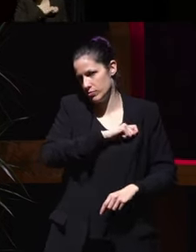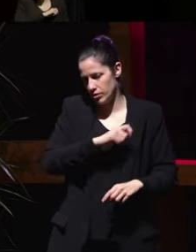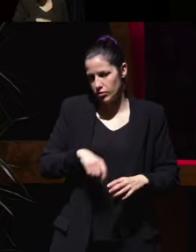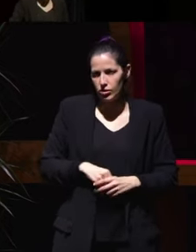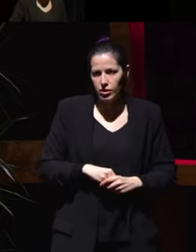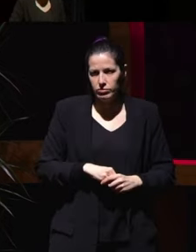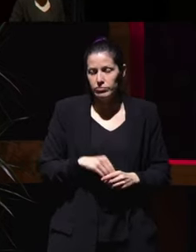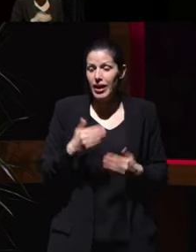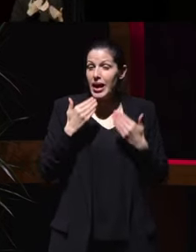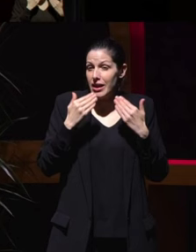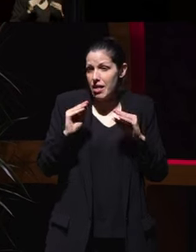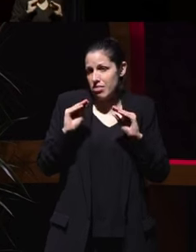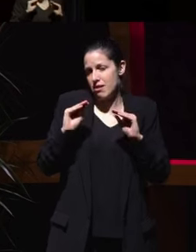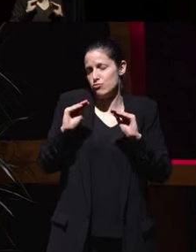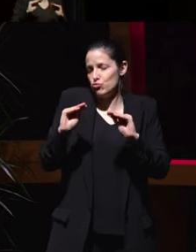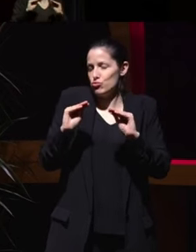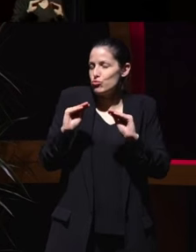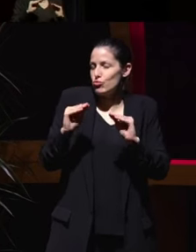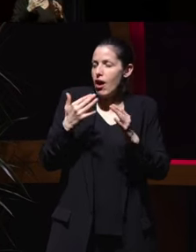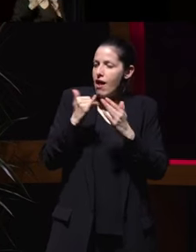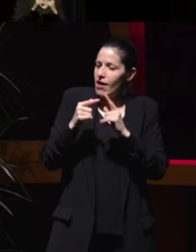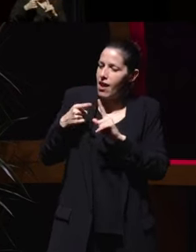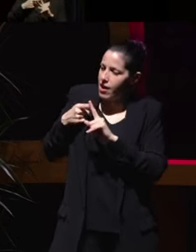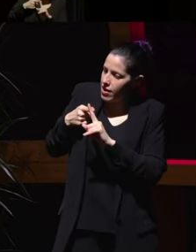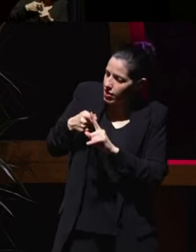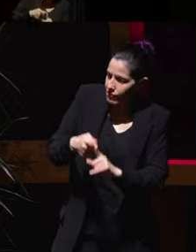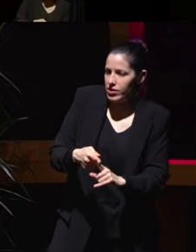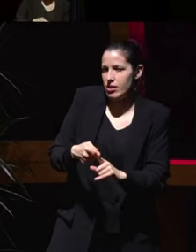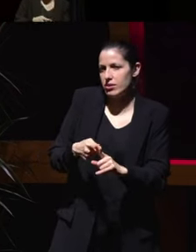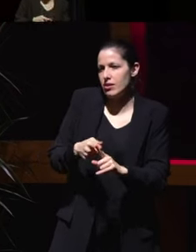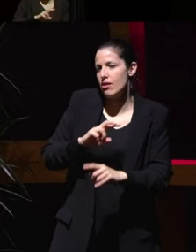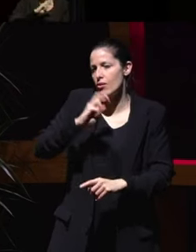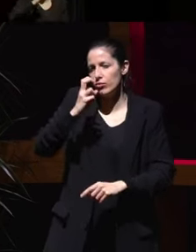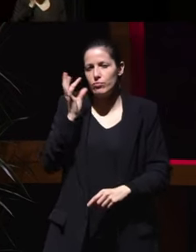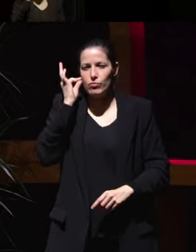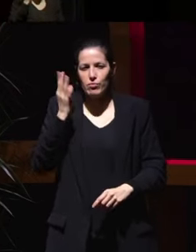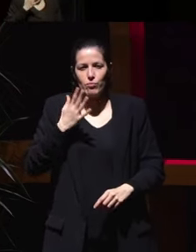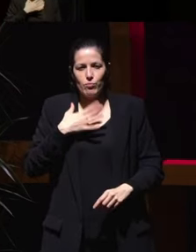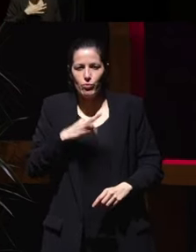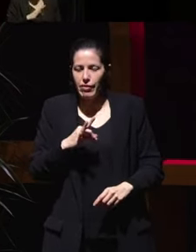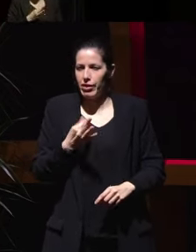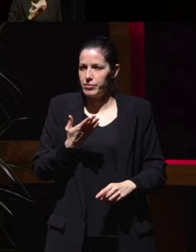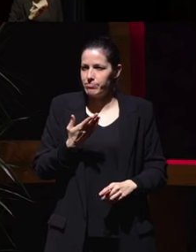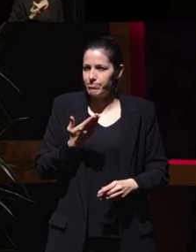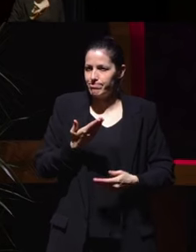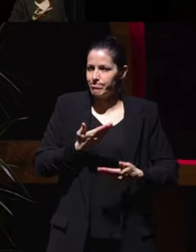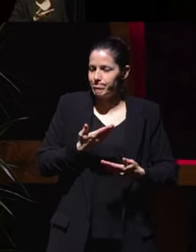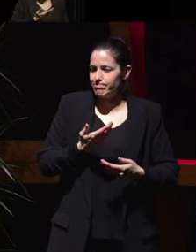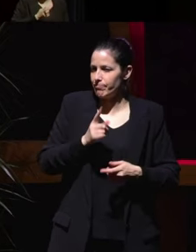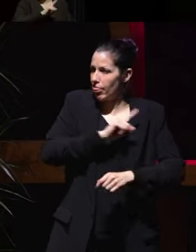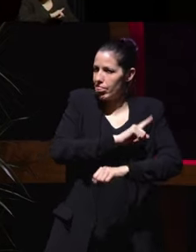ela abriuse o camiño para que outras mulleres poidésemos adicarnos a algo que seguramente lle gusta moitas, que é o deporte.